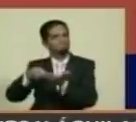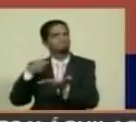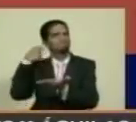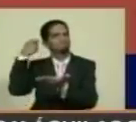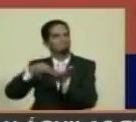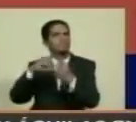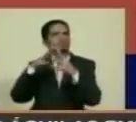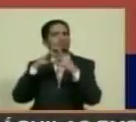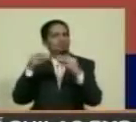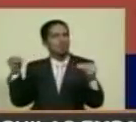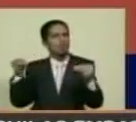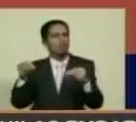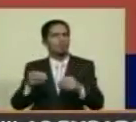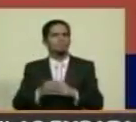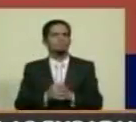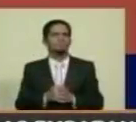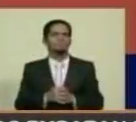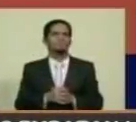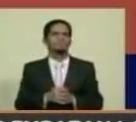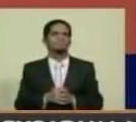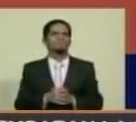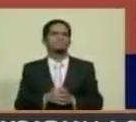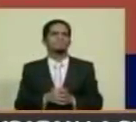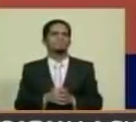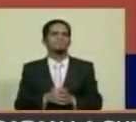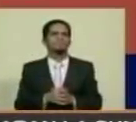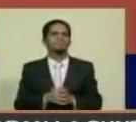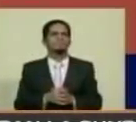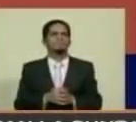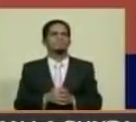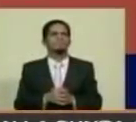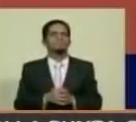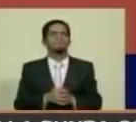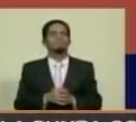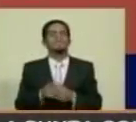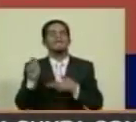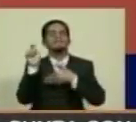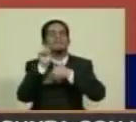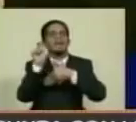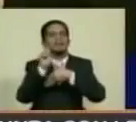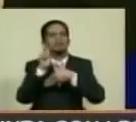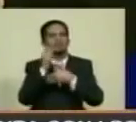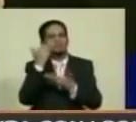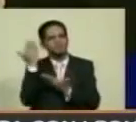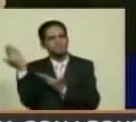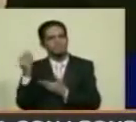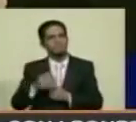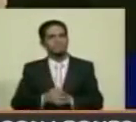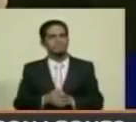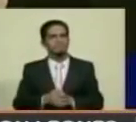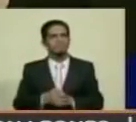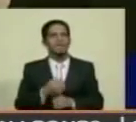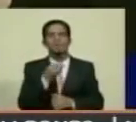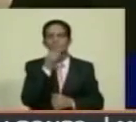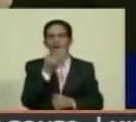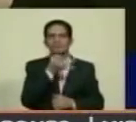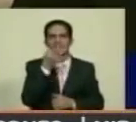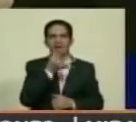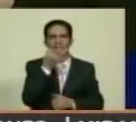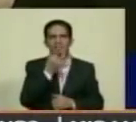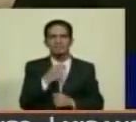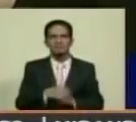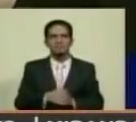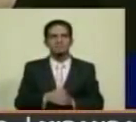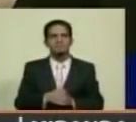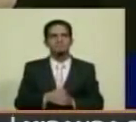magnicidio en grado de frustración. Por Telesur, Pablo Siris. ¿Cómo está, Pablo? Muy buenas tardes, ministro. Hace